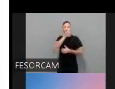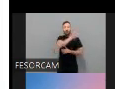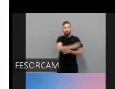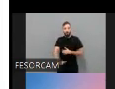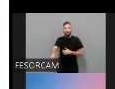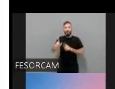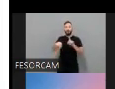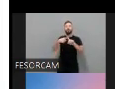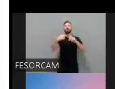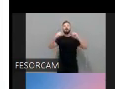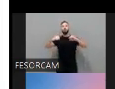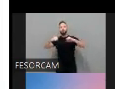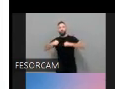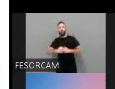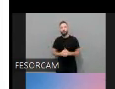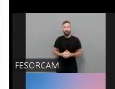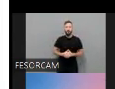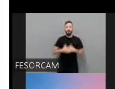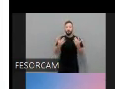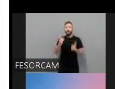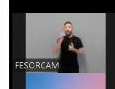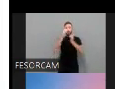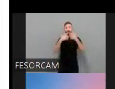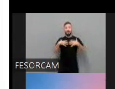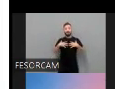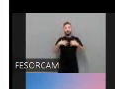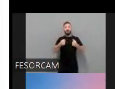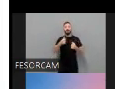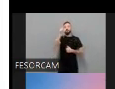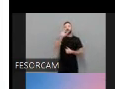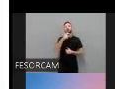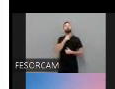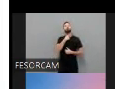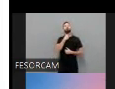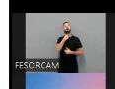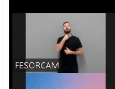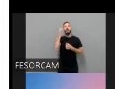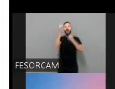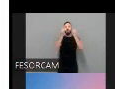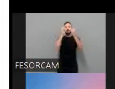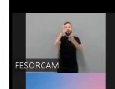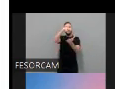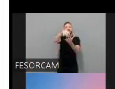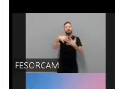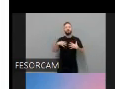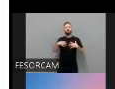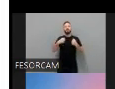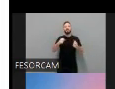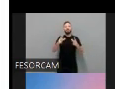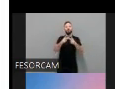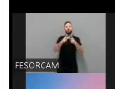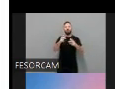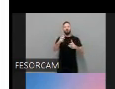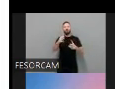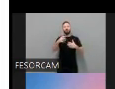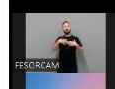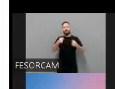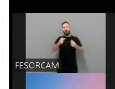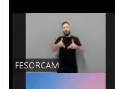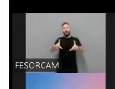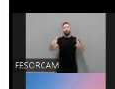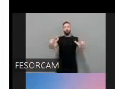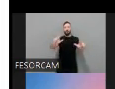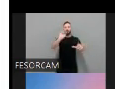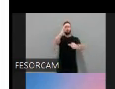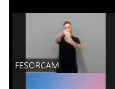adulta. Al ser una actividad sanitaria, el logopeda realiza su actividad en centros sanitarios y sociosanitarios autorizados. En la